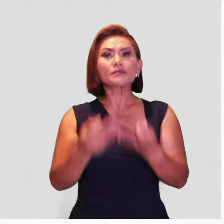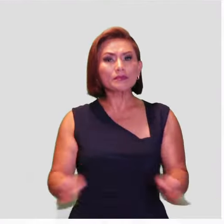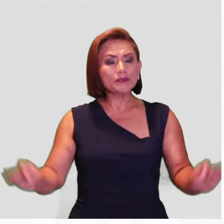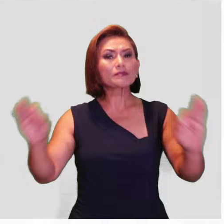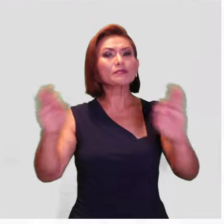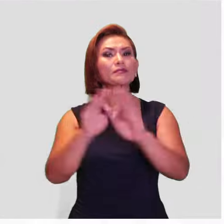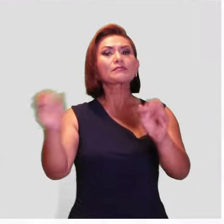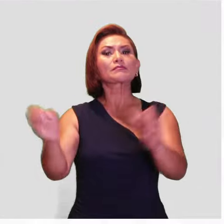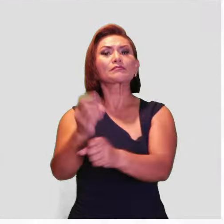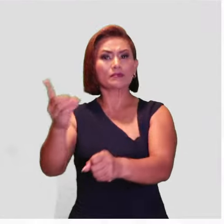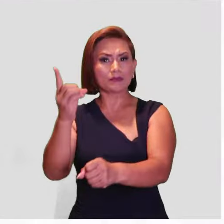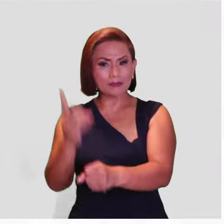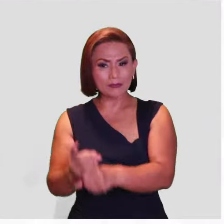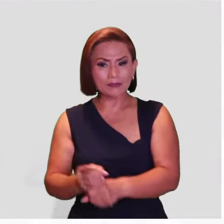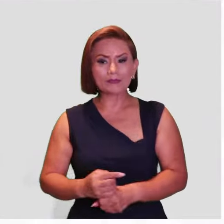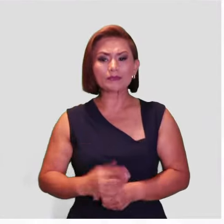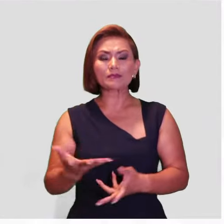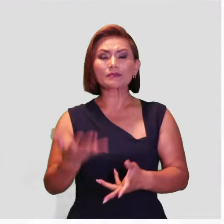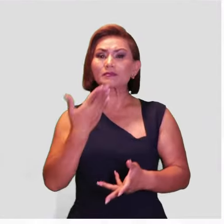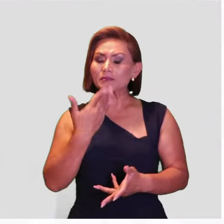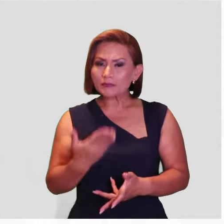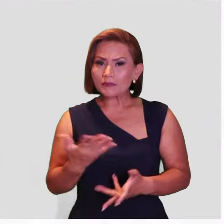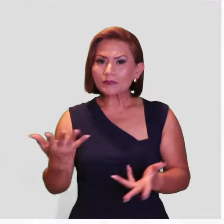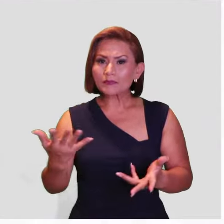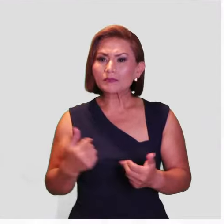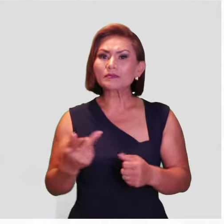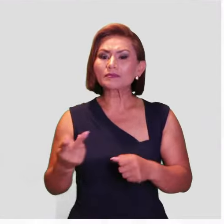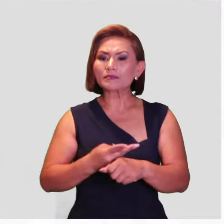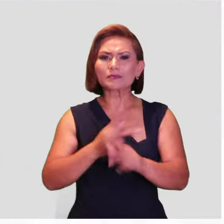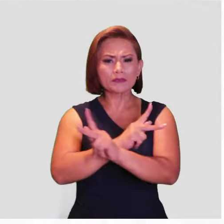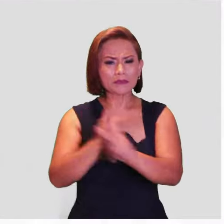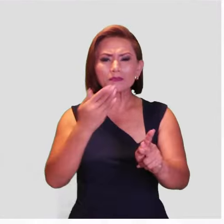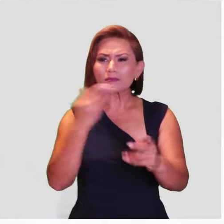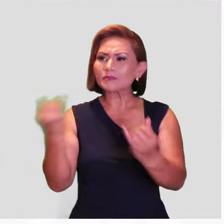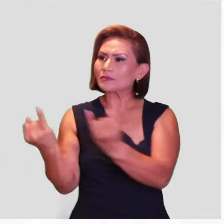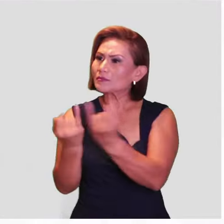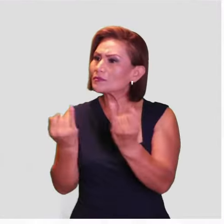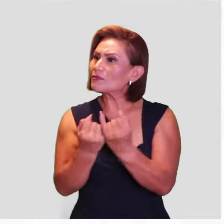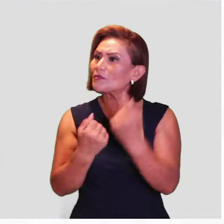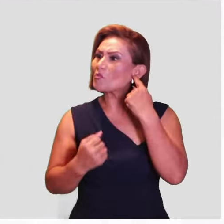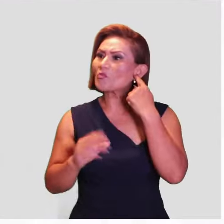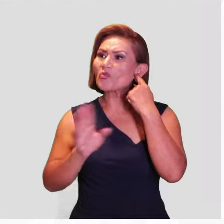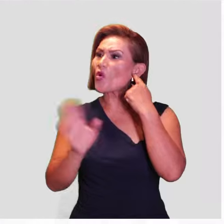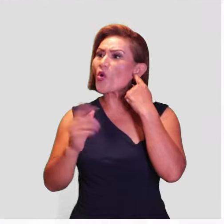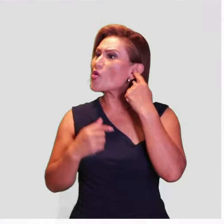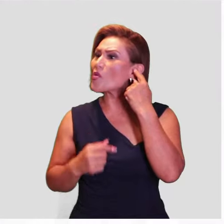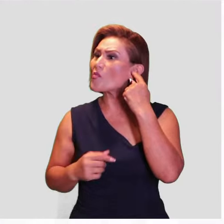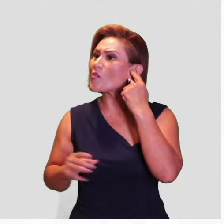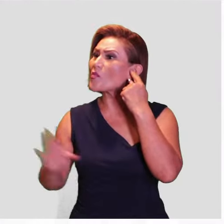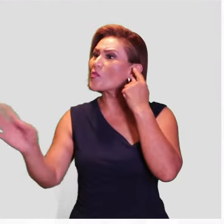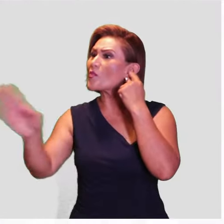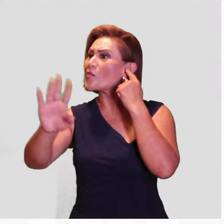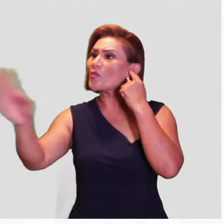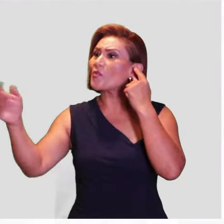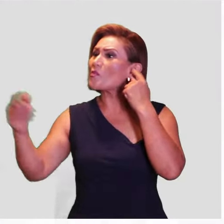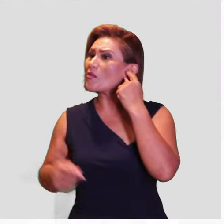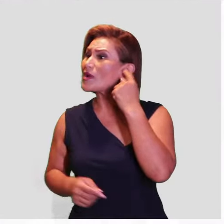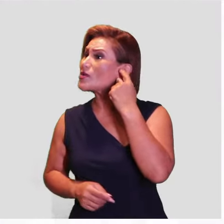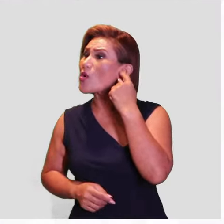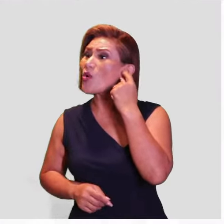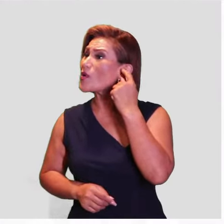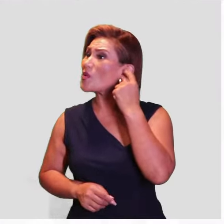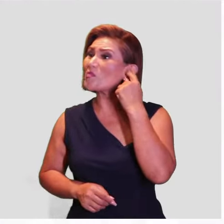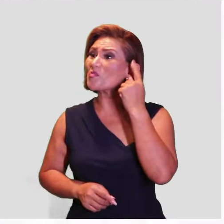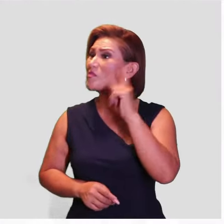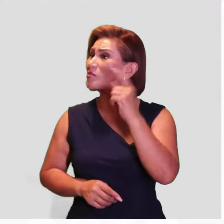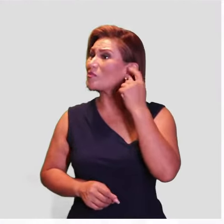continuidad de Robertín Ratatín es votar para que todo siga igual. La inseguridad y la falta de servicios sigan mal. Votar por Morena es votar